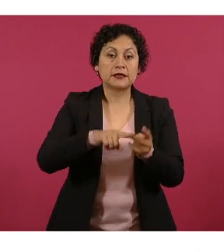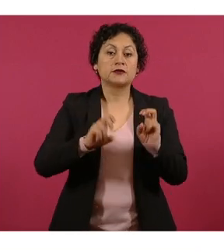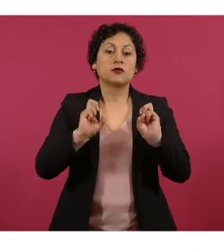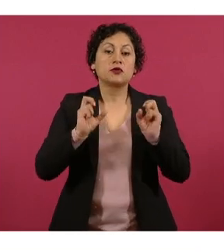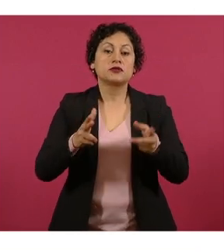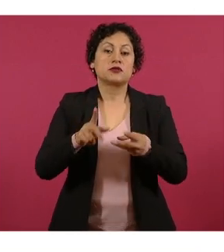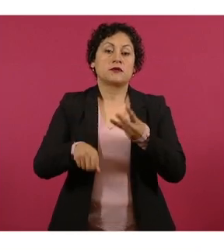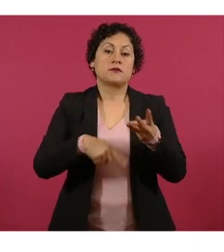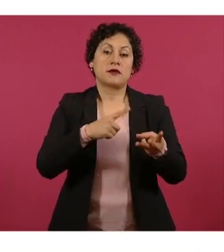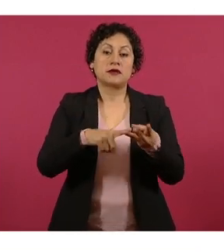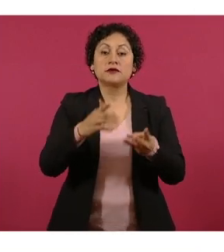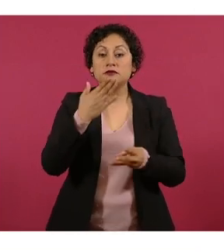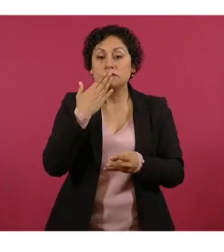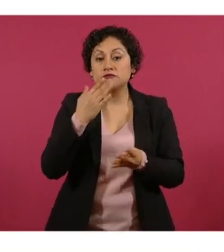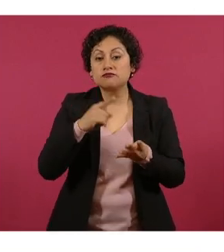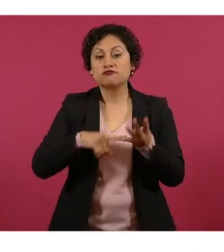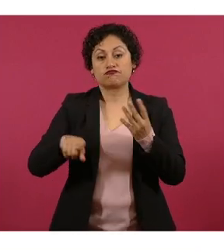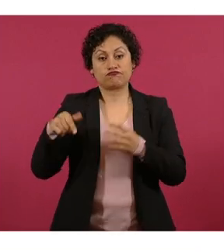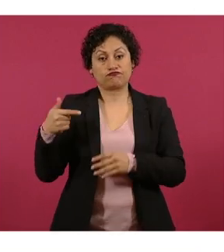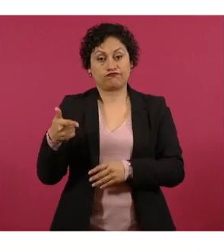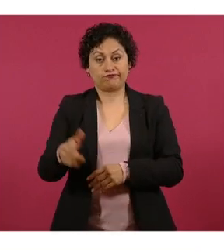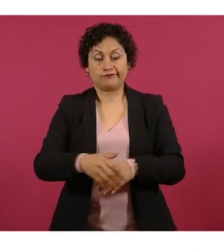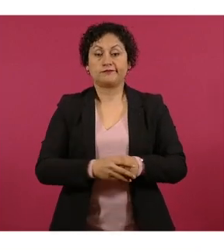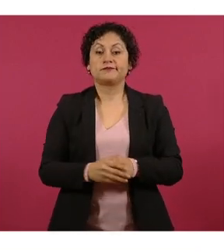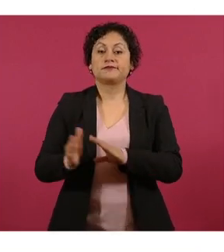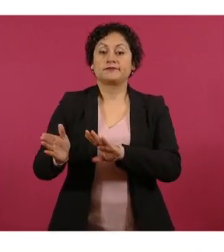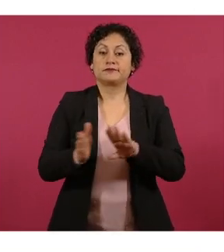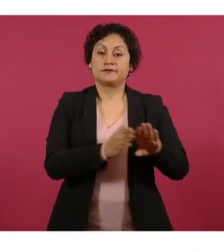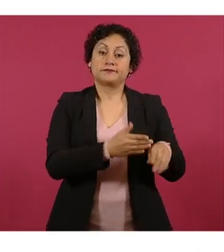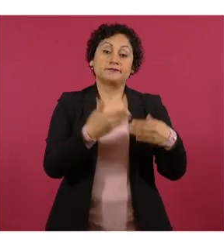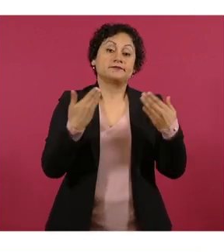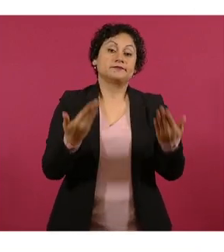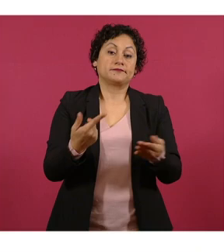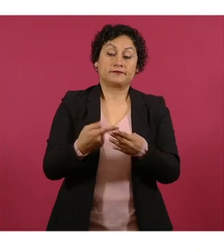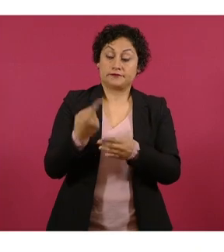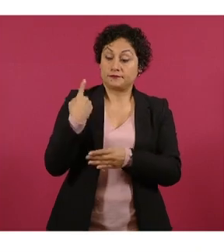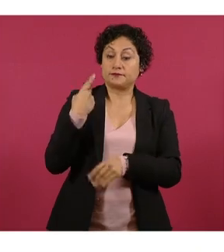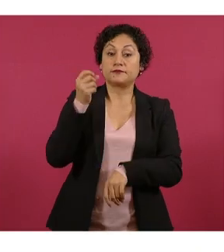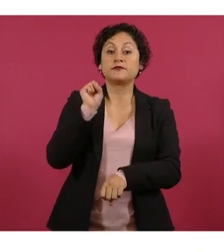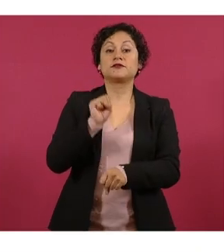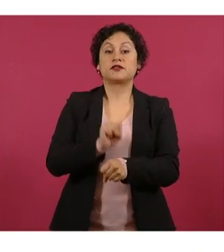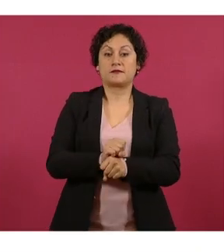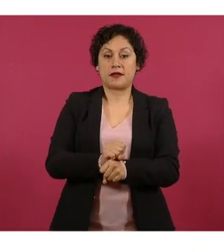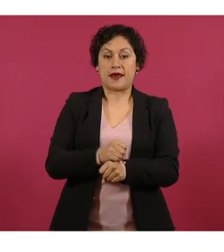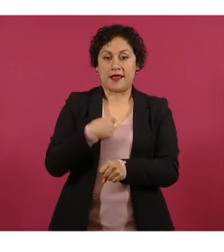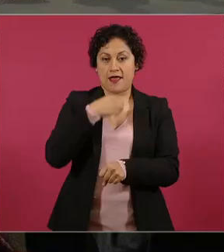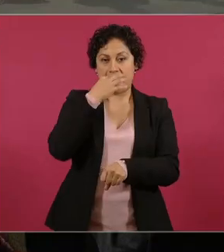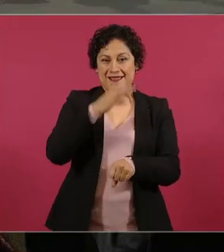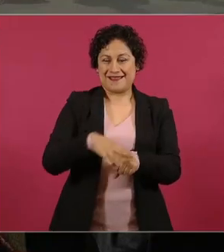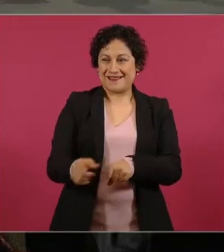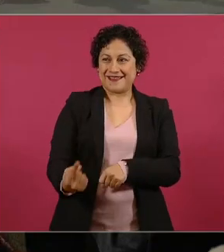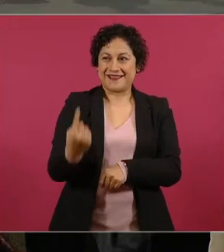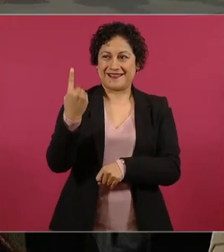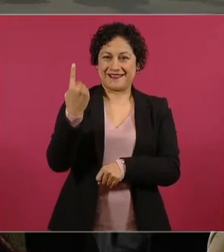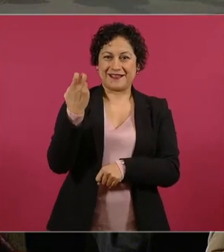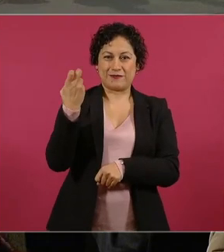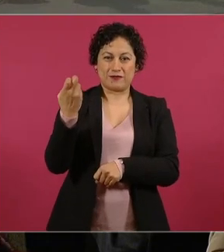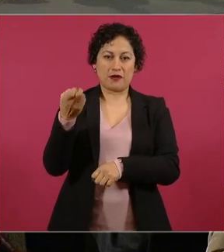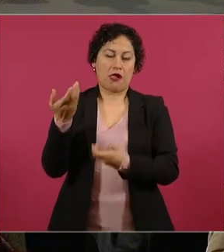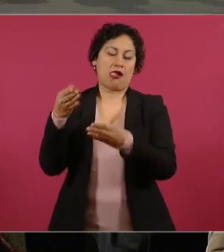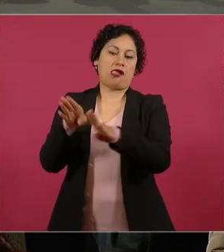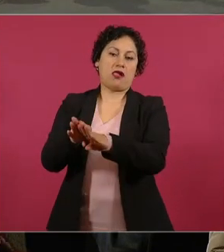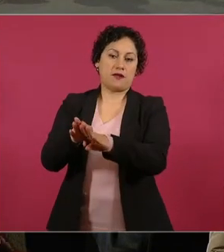entre otros. Y bueno, la semana pasada tuvimos, además de la negativa que ya mencioné,